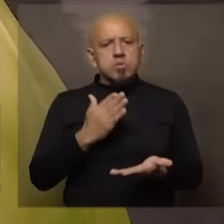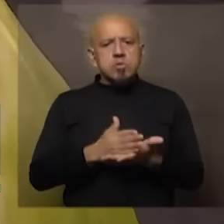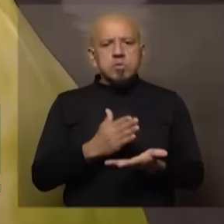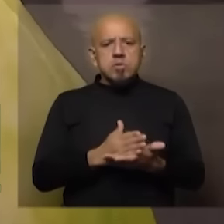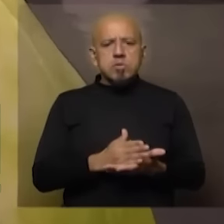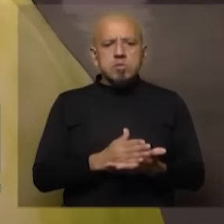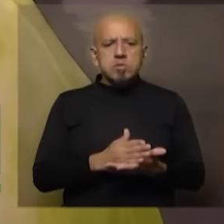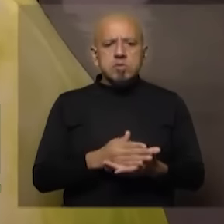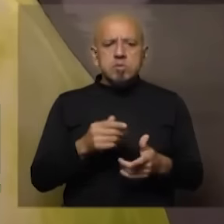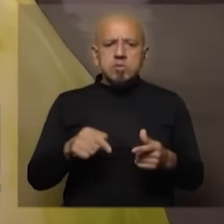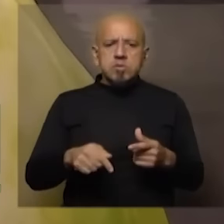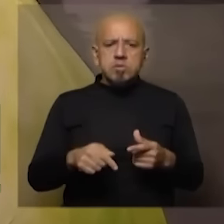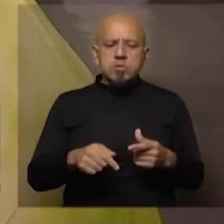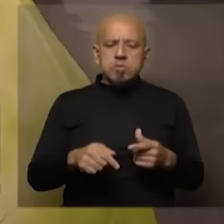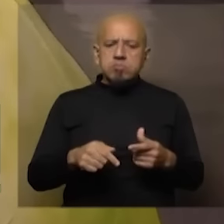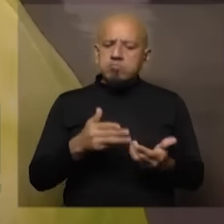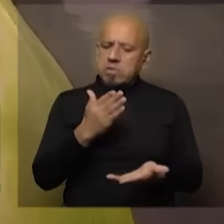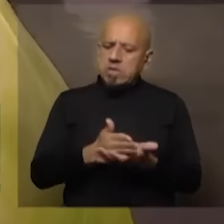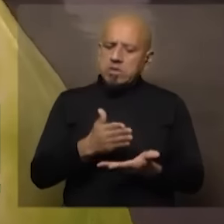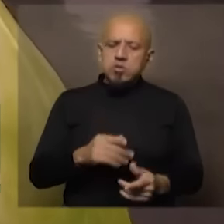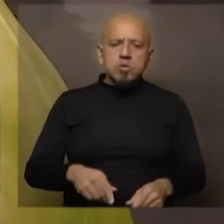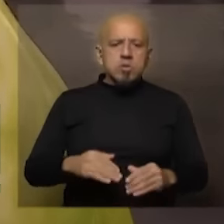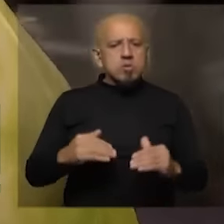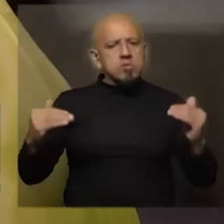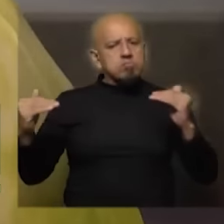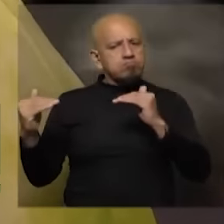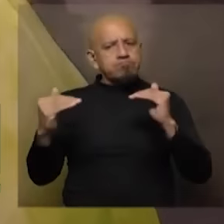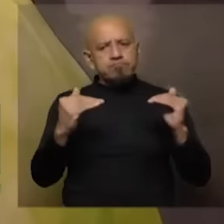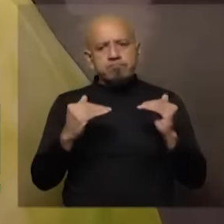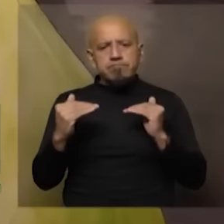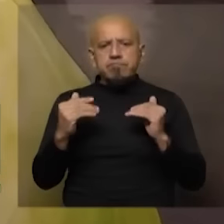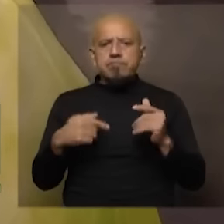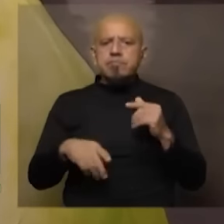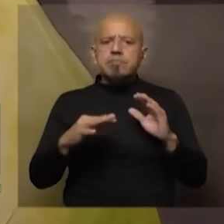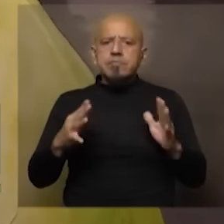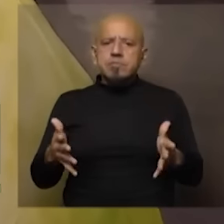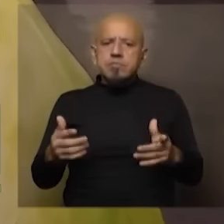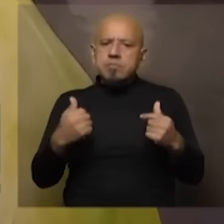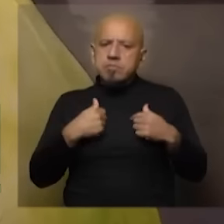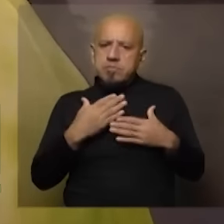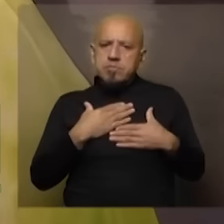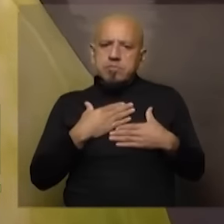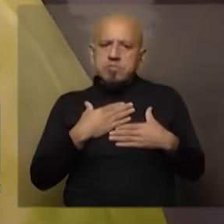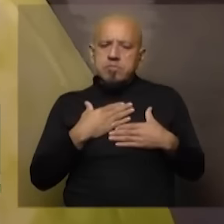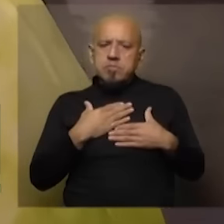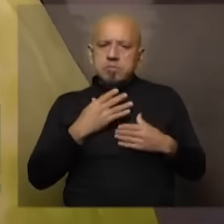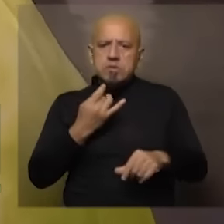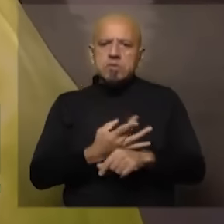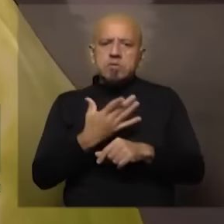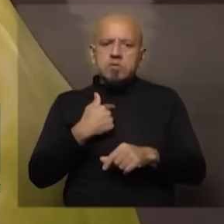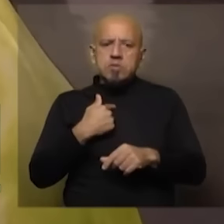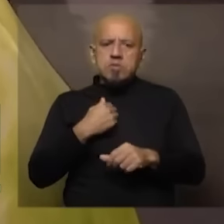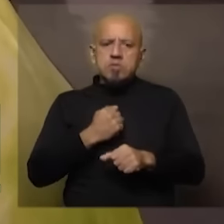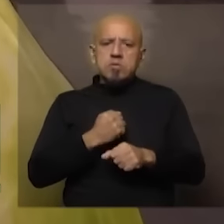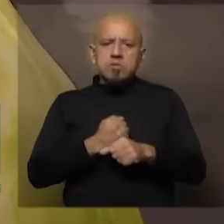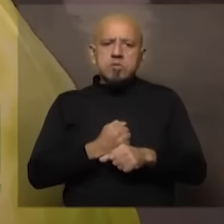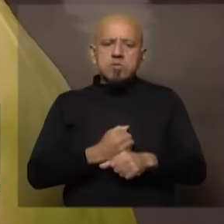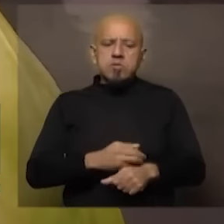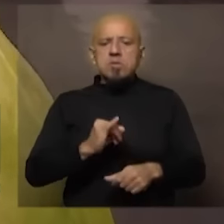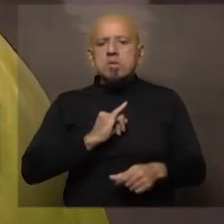de los ciudadanos en este país. Y que nadie, bajo ningún concepto, tiene que utilizar nuestra profesión ni nuestra identidad de